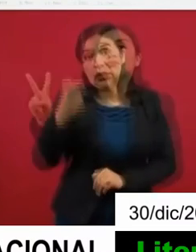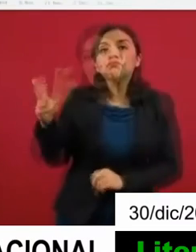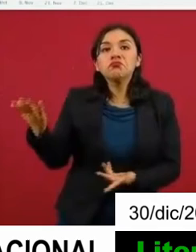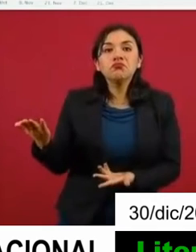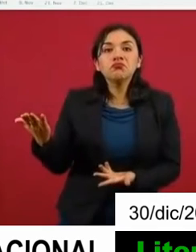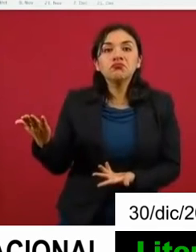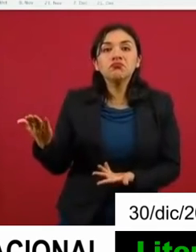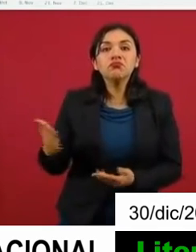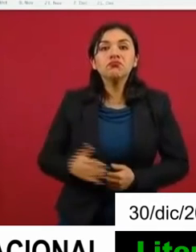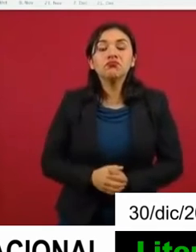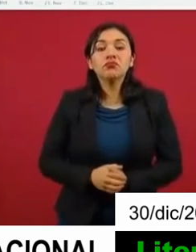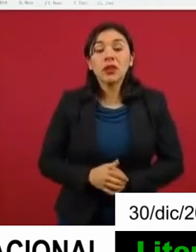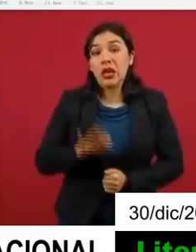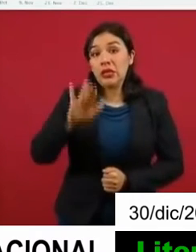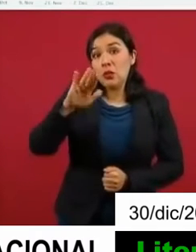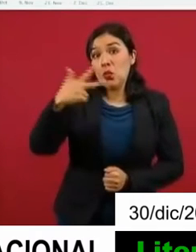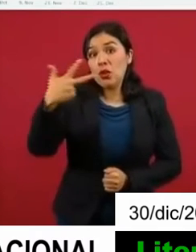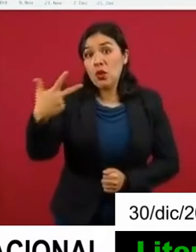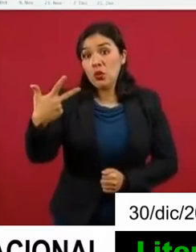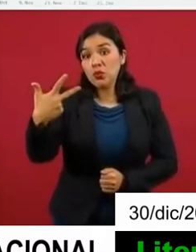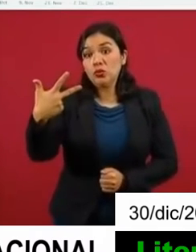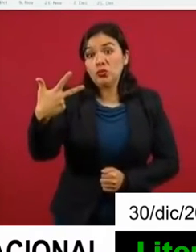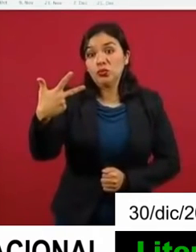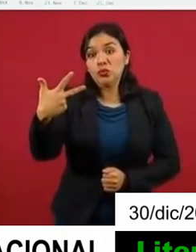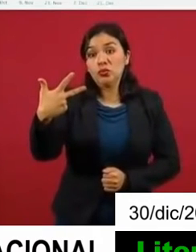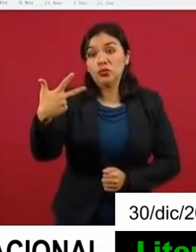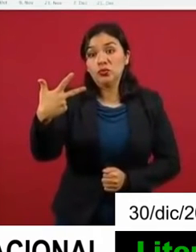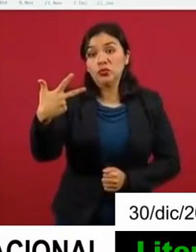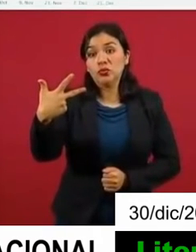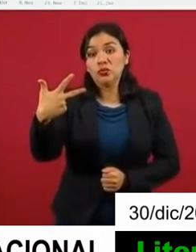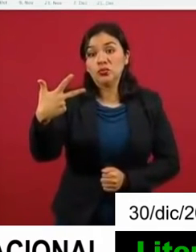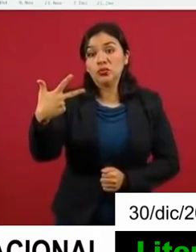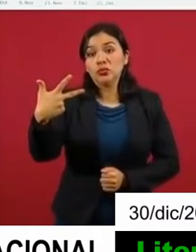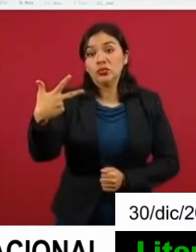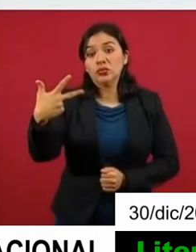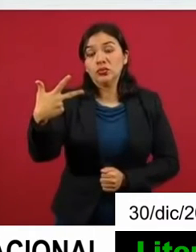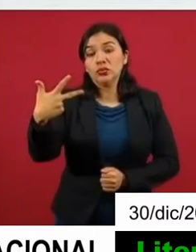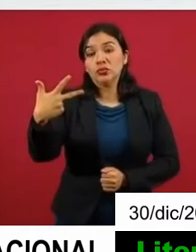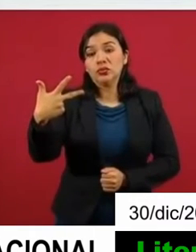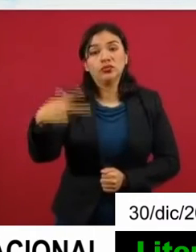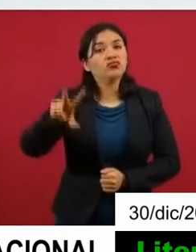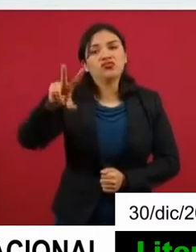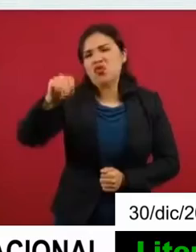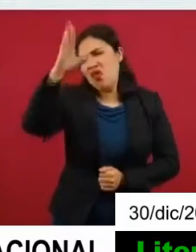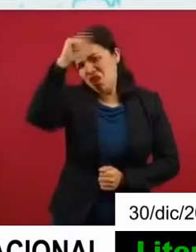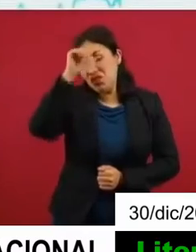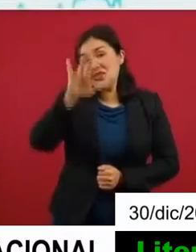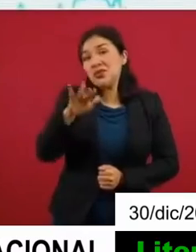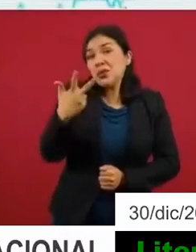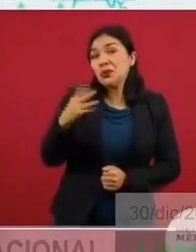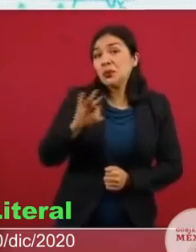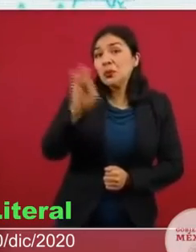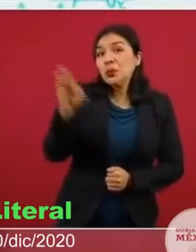lugar. 58 de en contra.